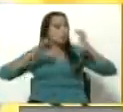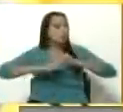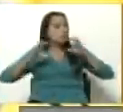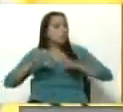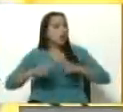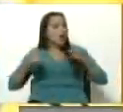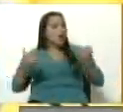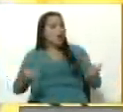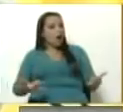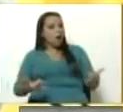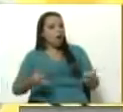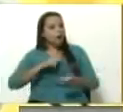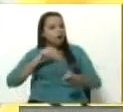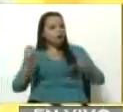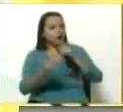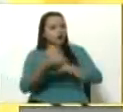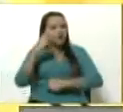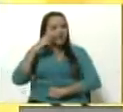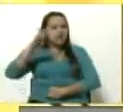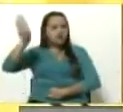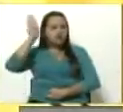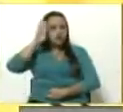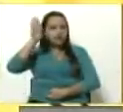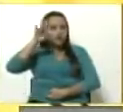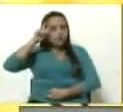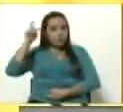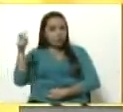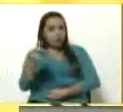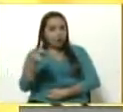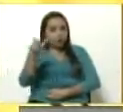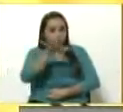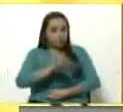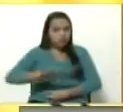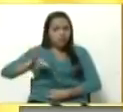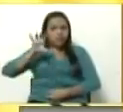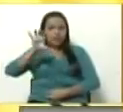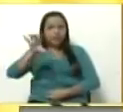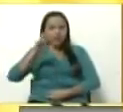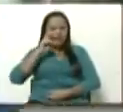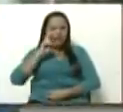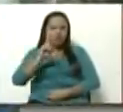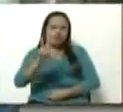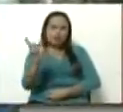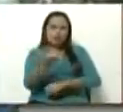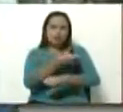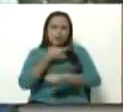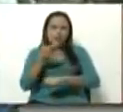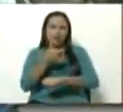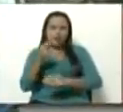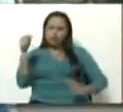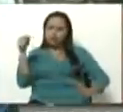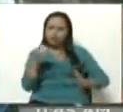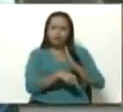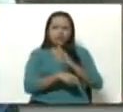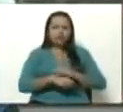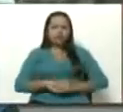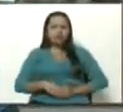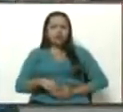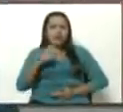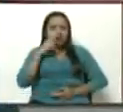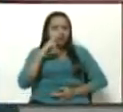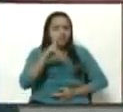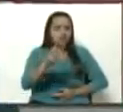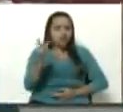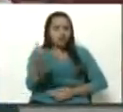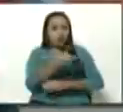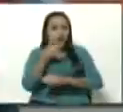en la visión prospectiva, no solo en Guárico, sino para el país, una visión de gobierno profundo, una visión de gobierno